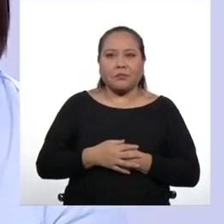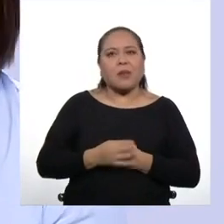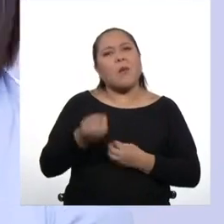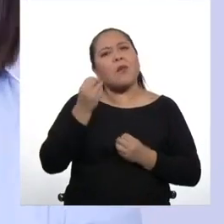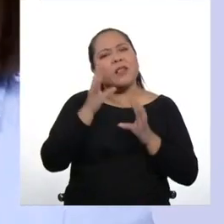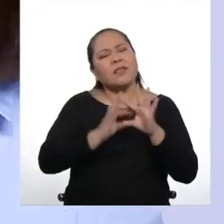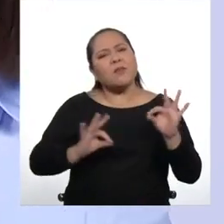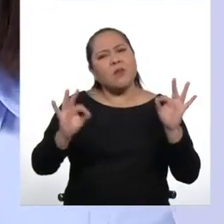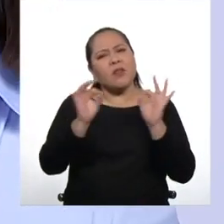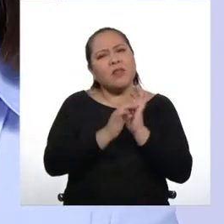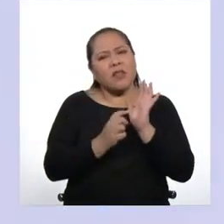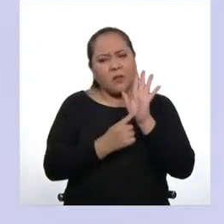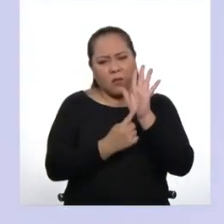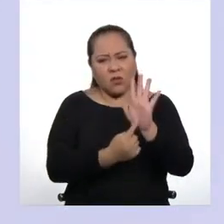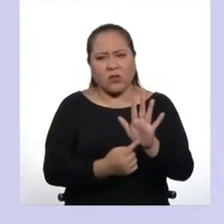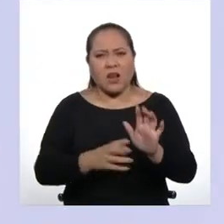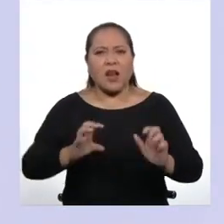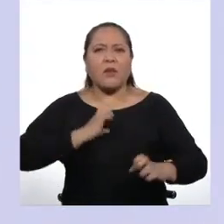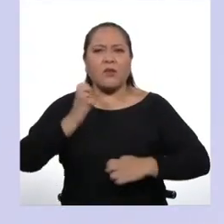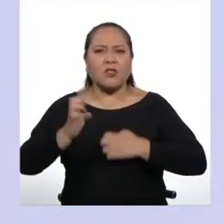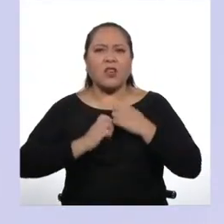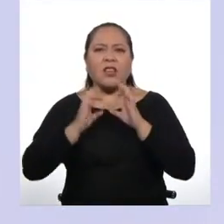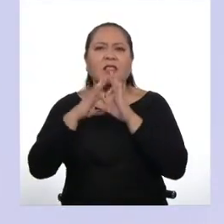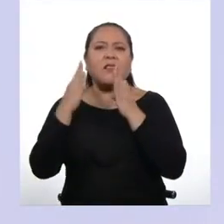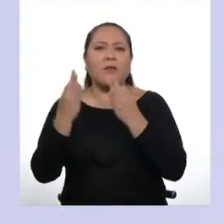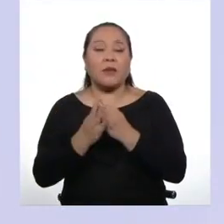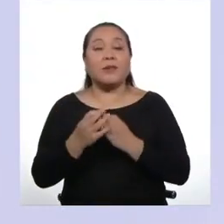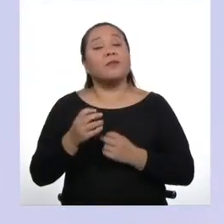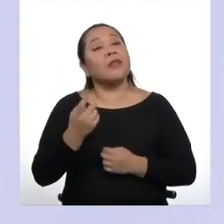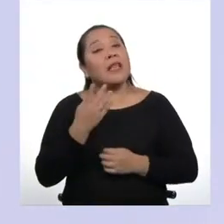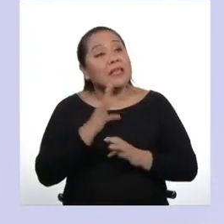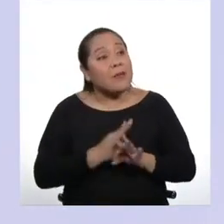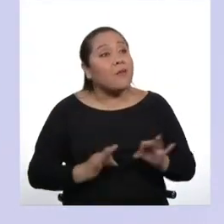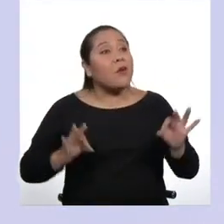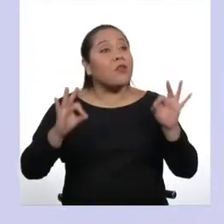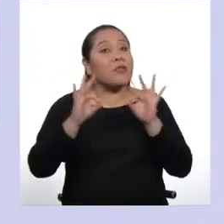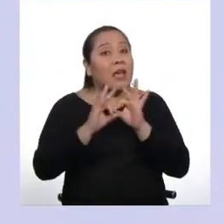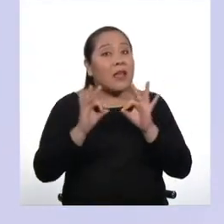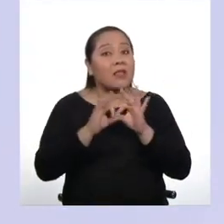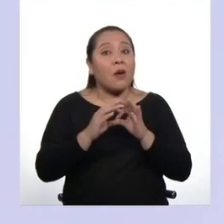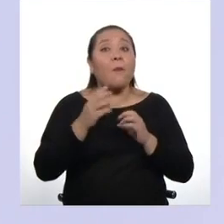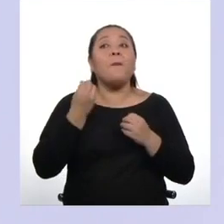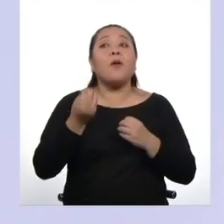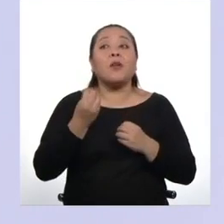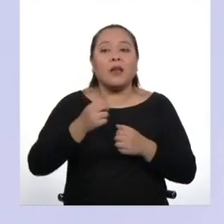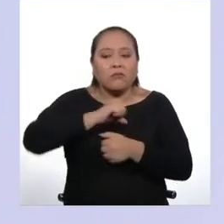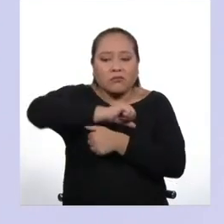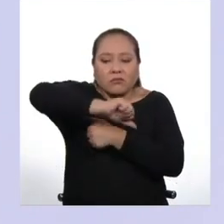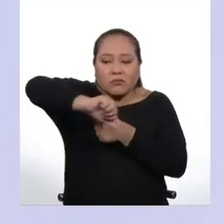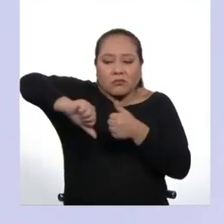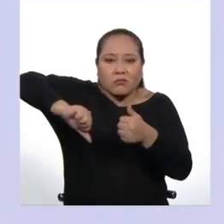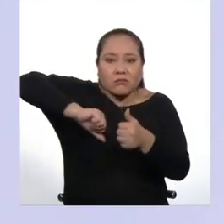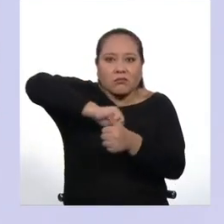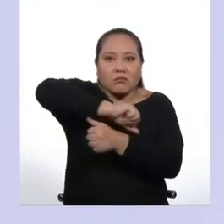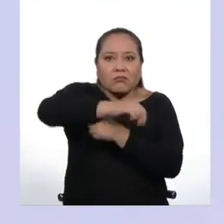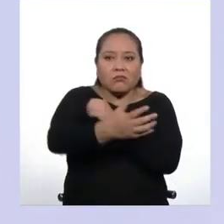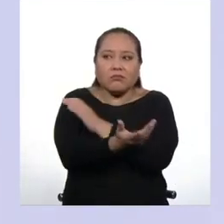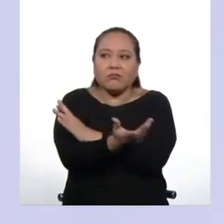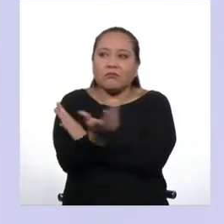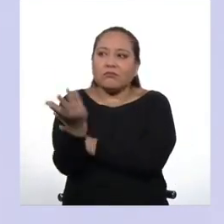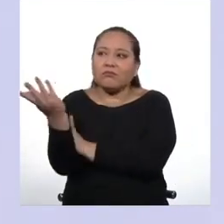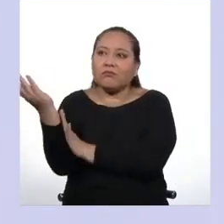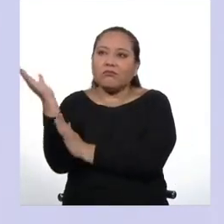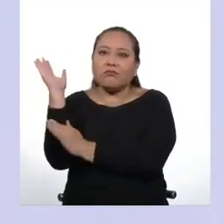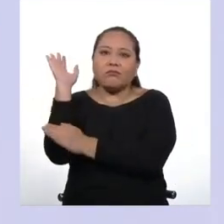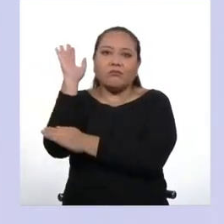nuestras emociones con nuestra familia? Es muy importante porque estamos viviendo y conviviendo a cada